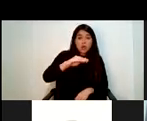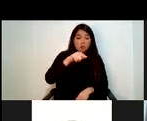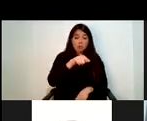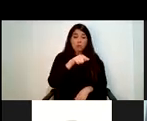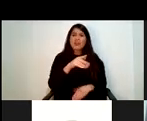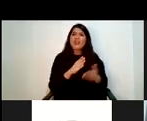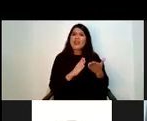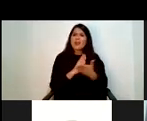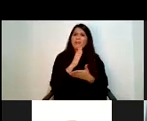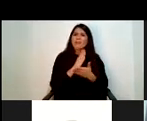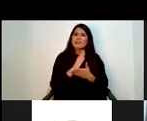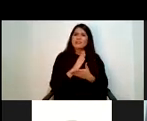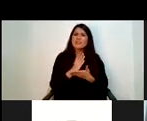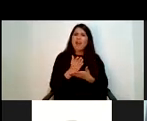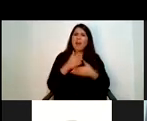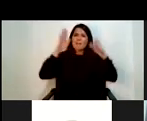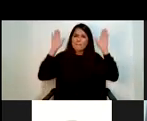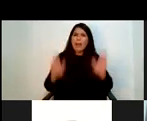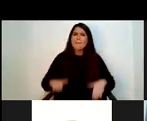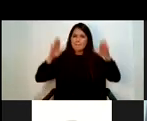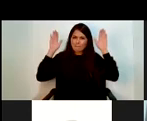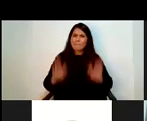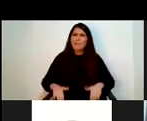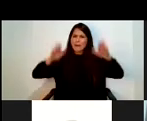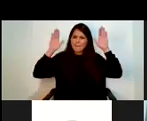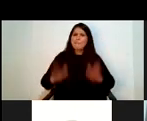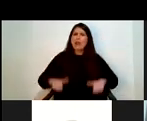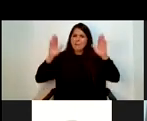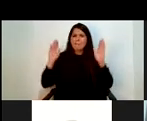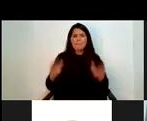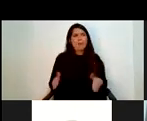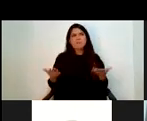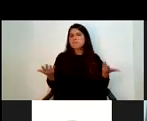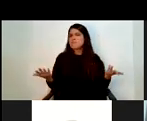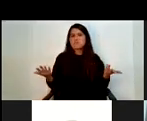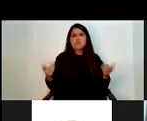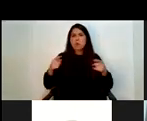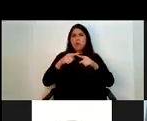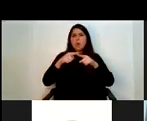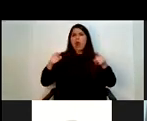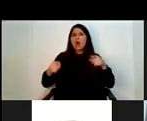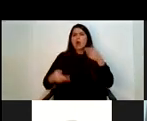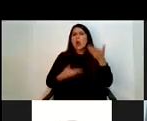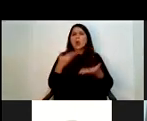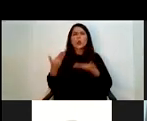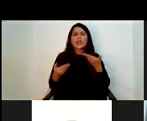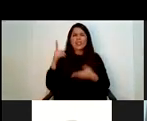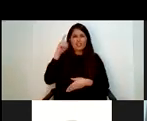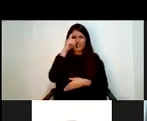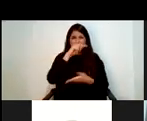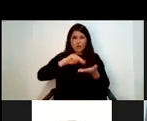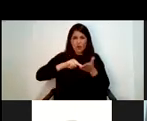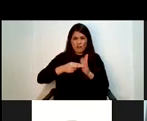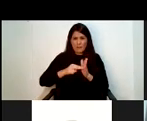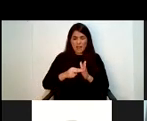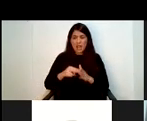dar palmadas y empiece a pegar dentro de una conducta problemática. Y los